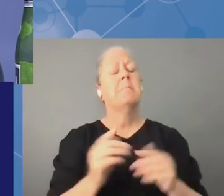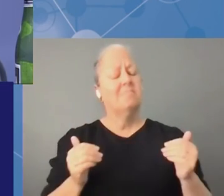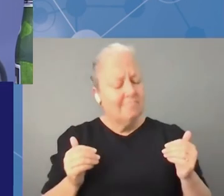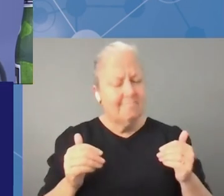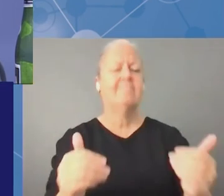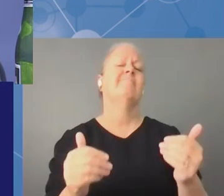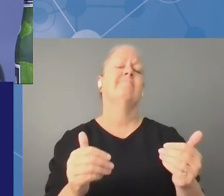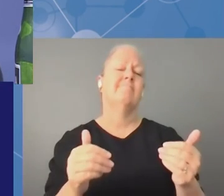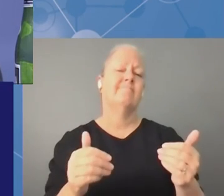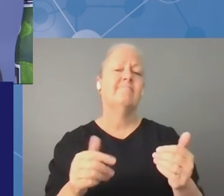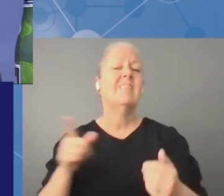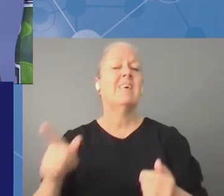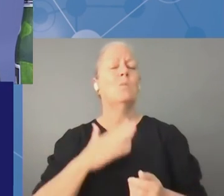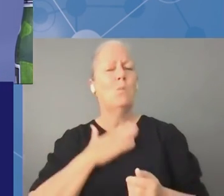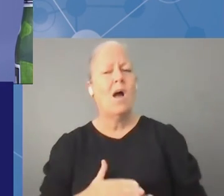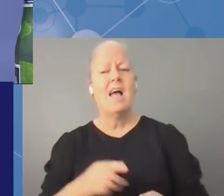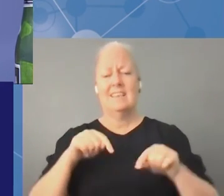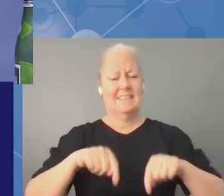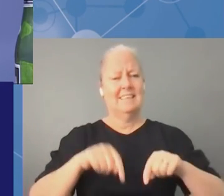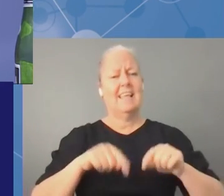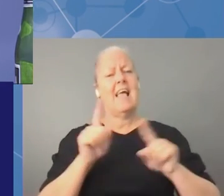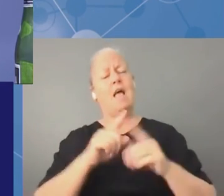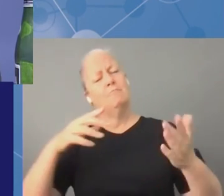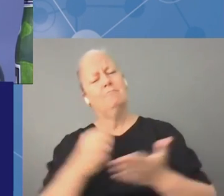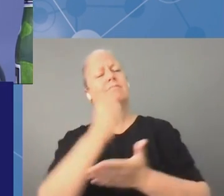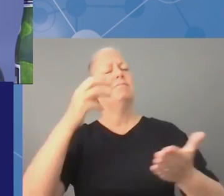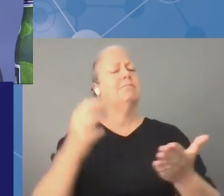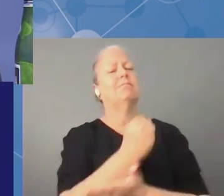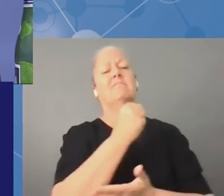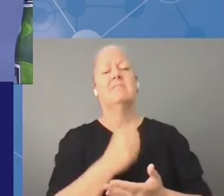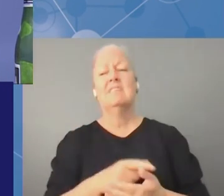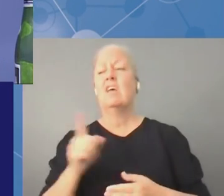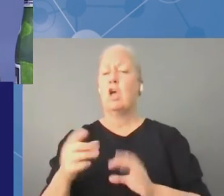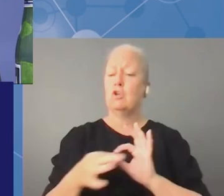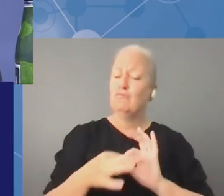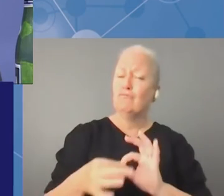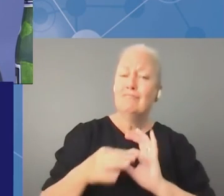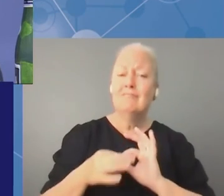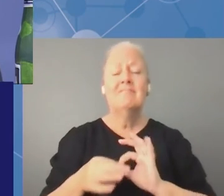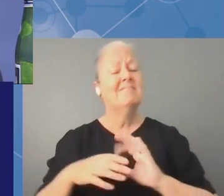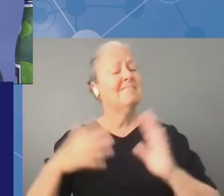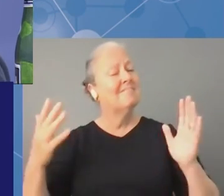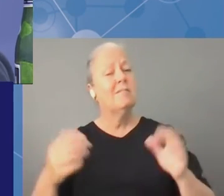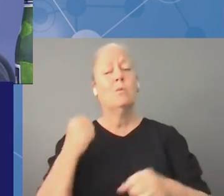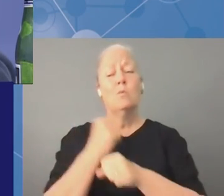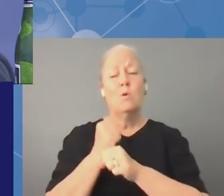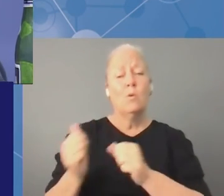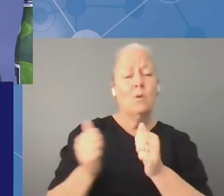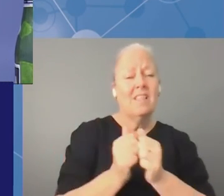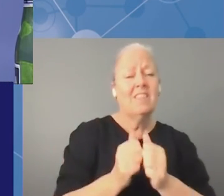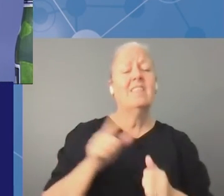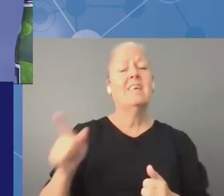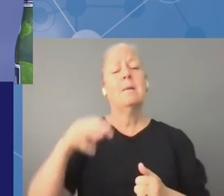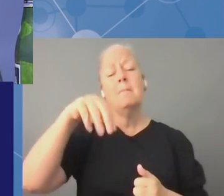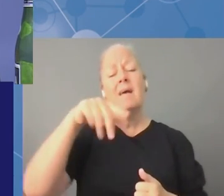por su fantástico trabajo, por ser tan abiertos a la organización de esta